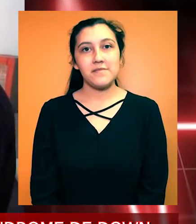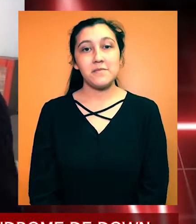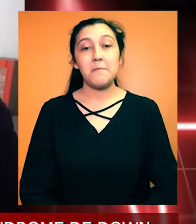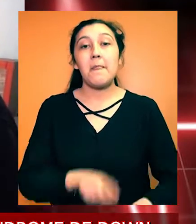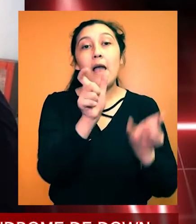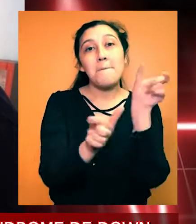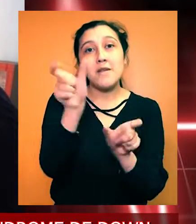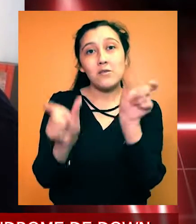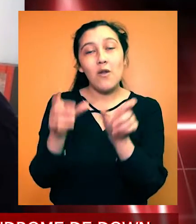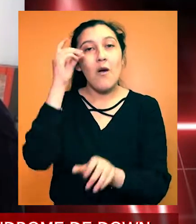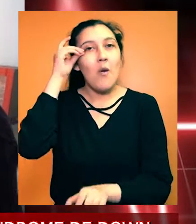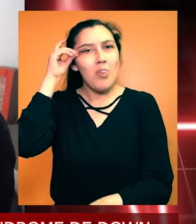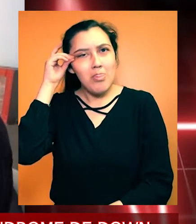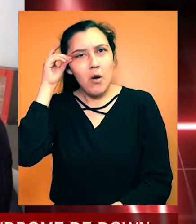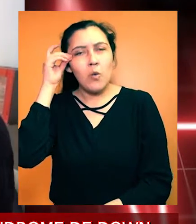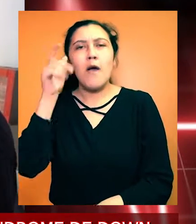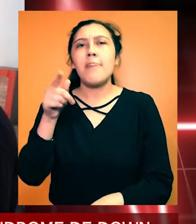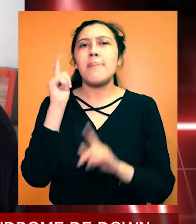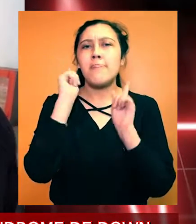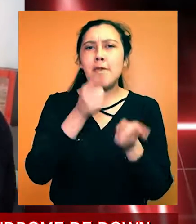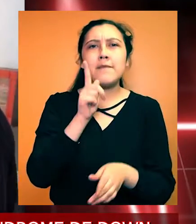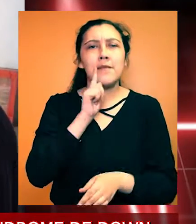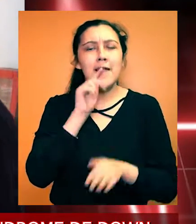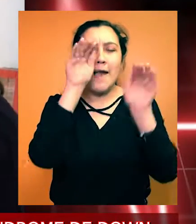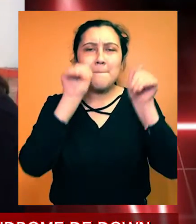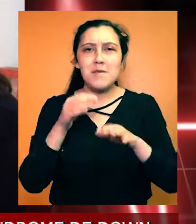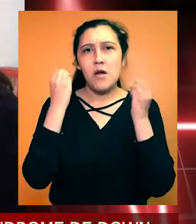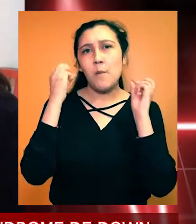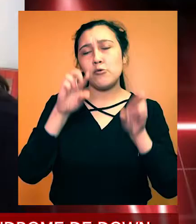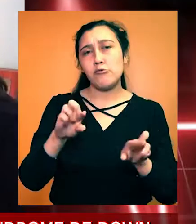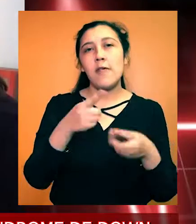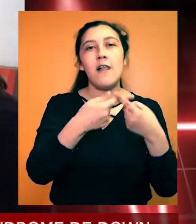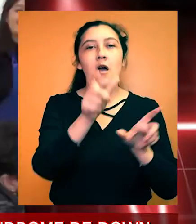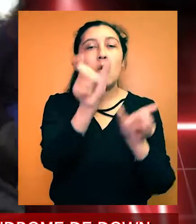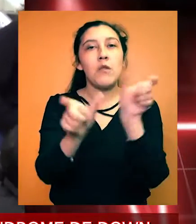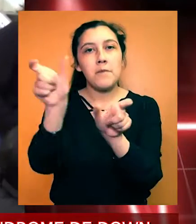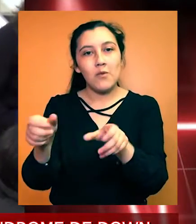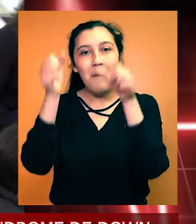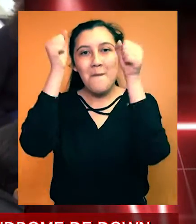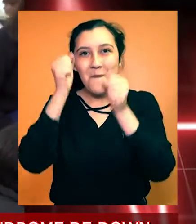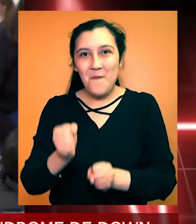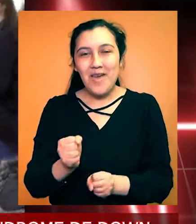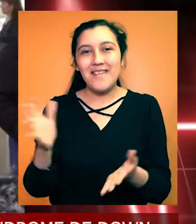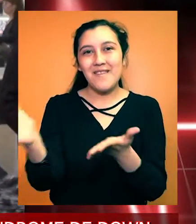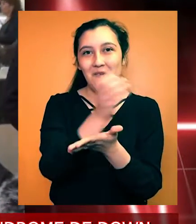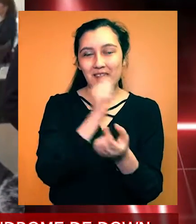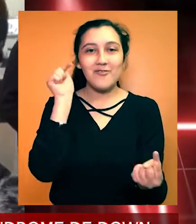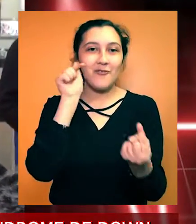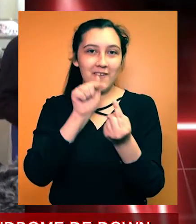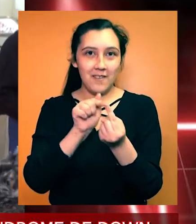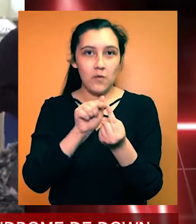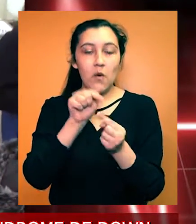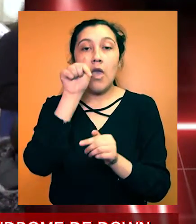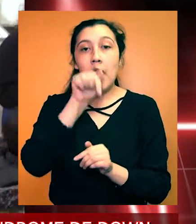Las personas con síndrome de Down merecen las mismas oportunidades que el resto de la sociedad y es porque son capaces de salir adelante y lograr sus metas. Este